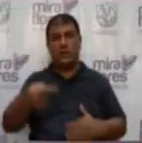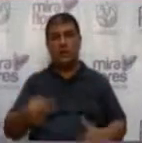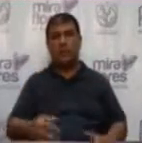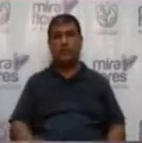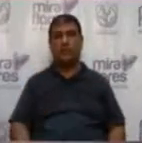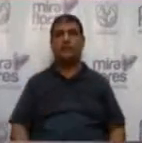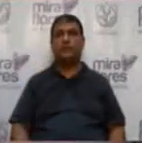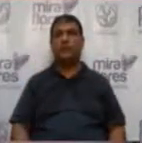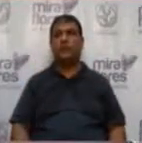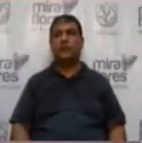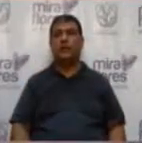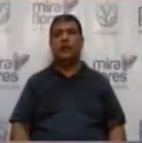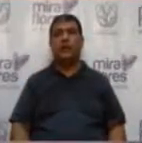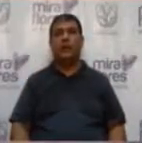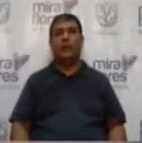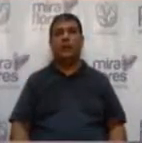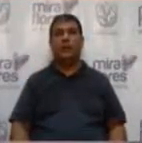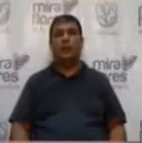punto, por favor.